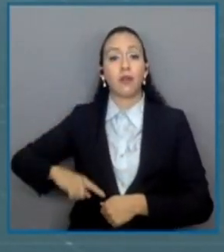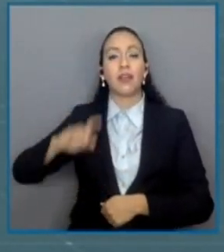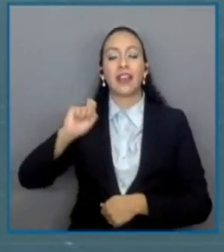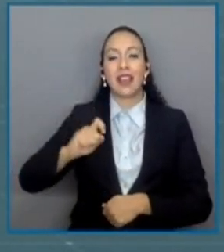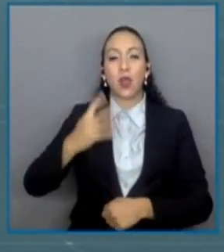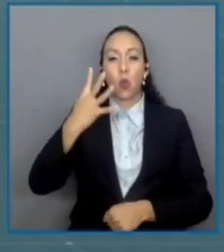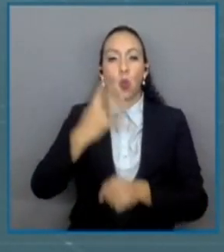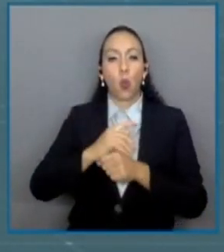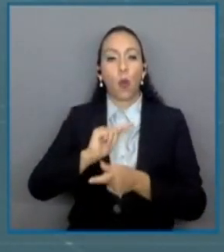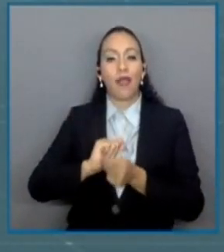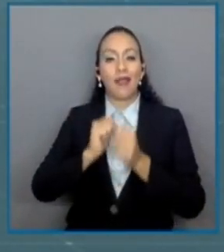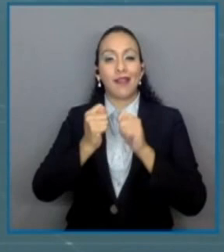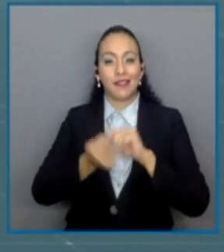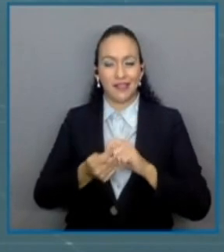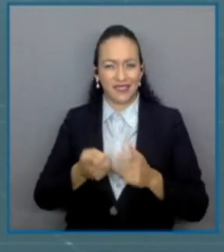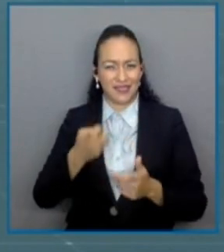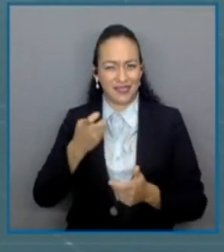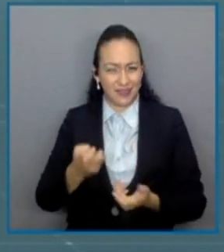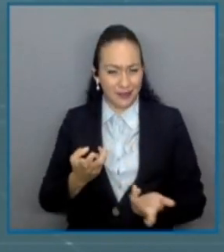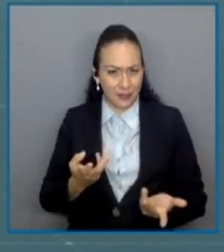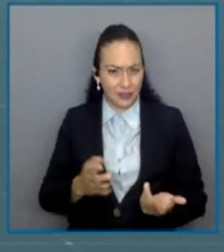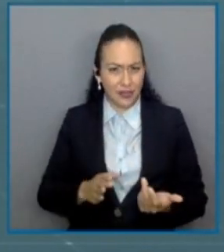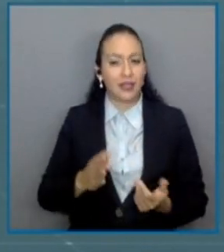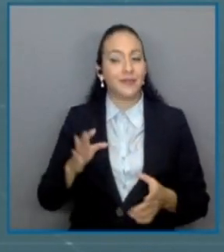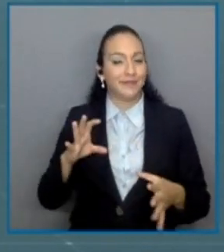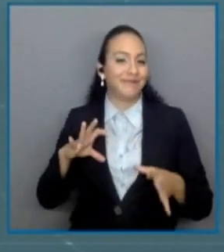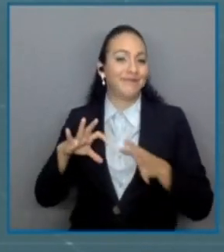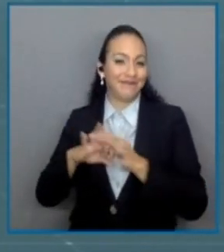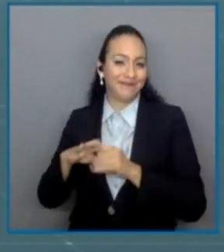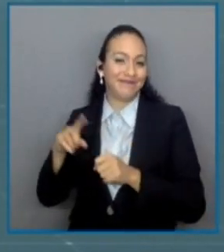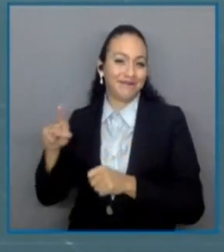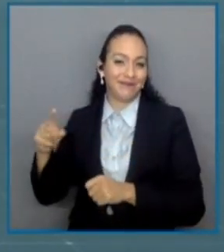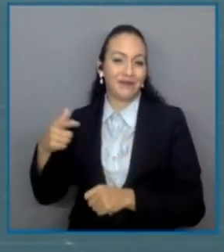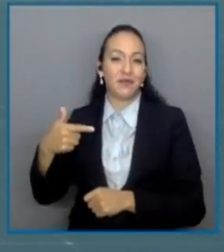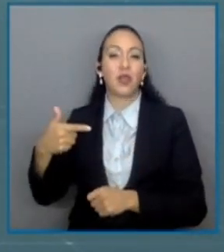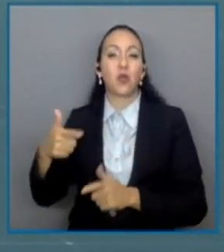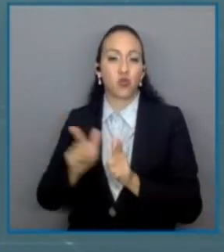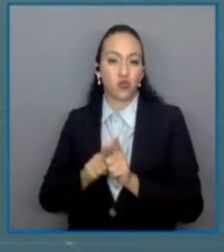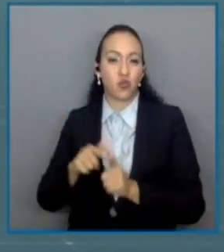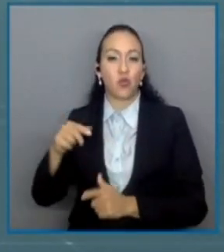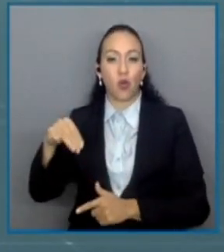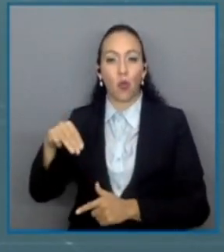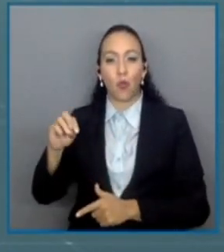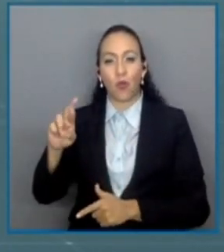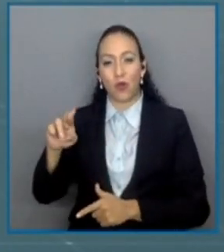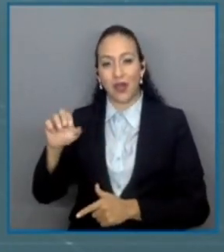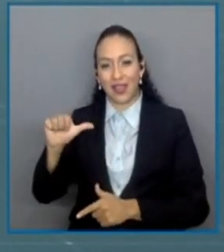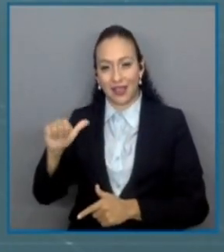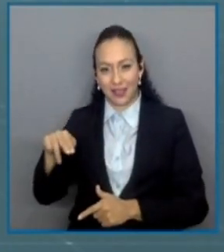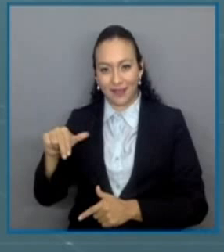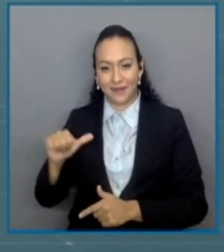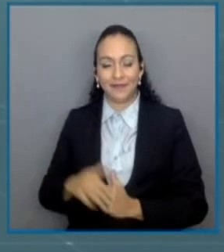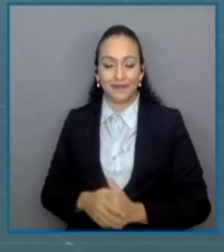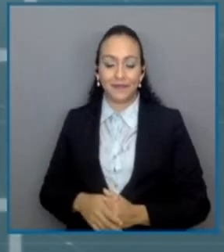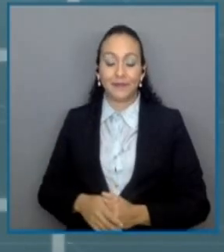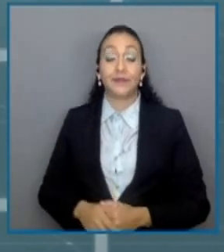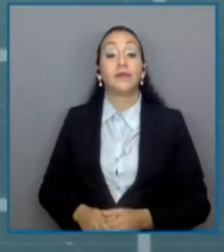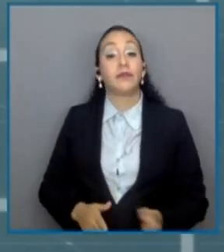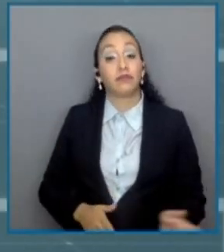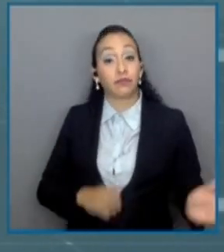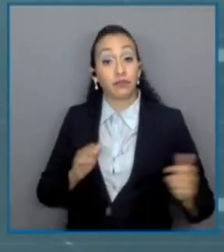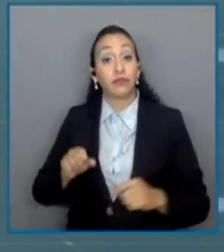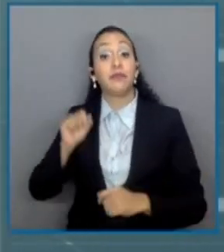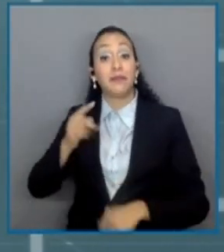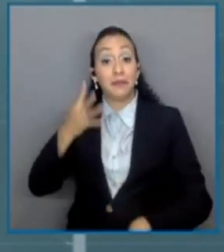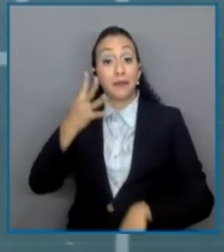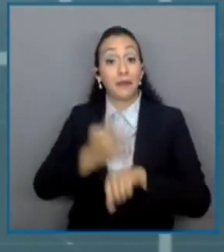relaciona de manera directa con el partido político Morena. Por otra parte, acreditó otra infracción al presidente por